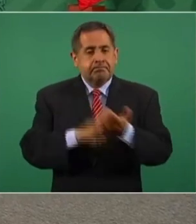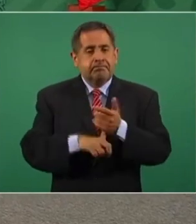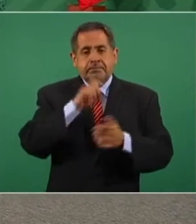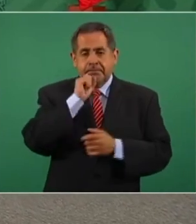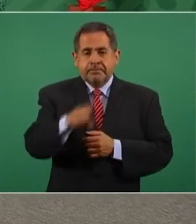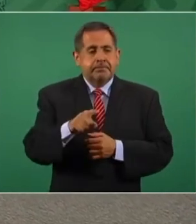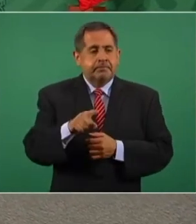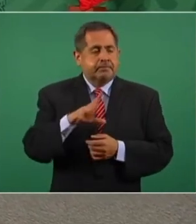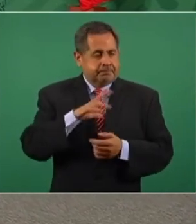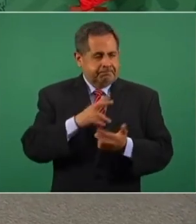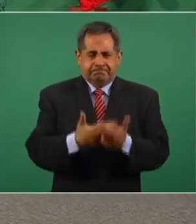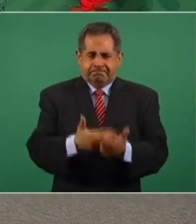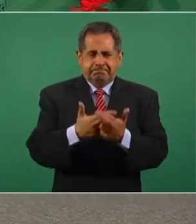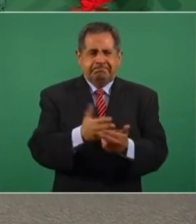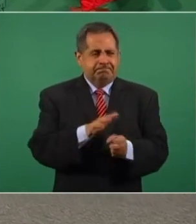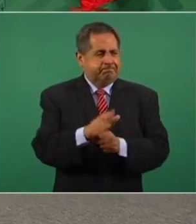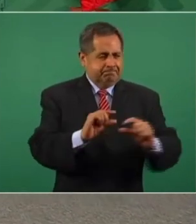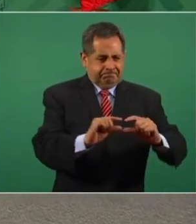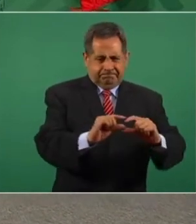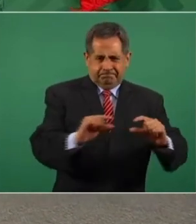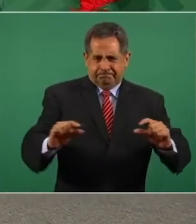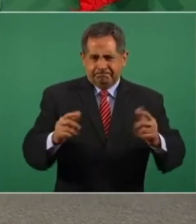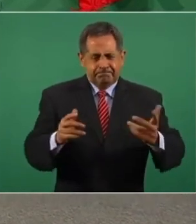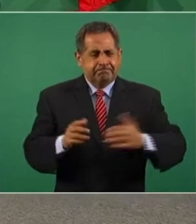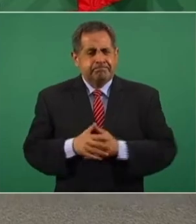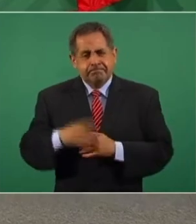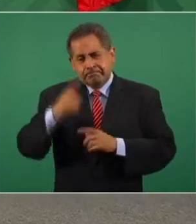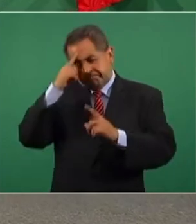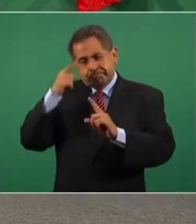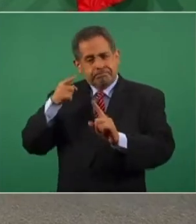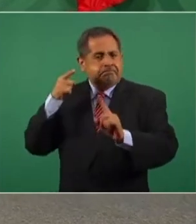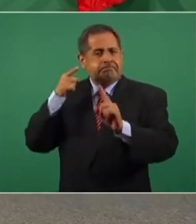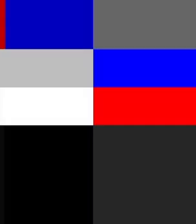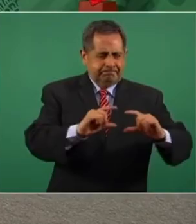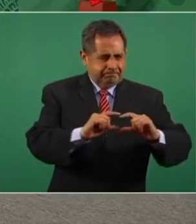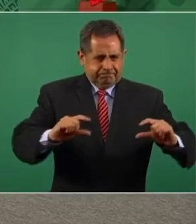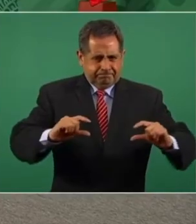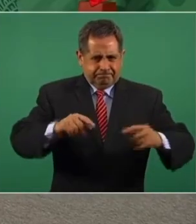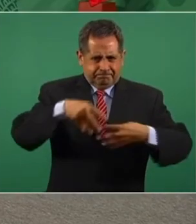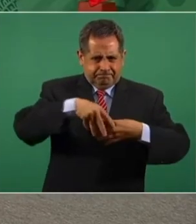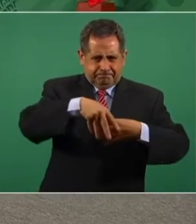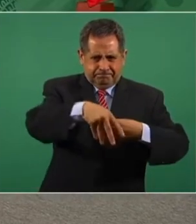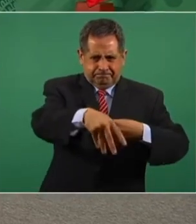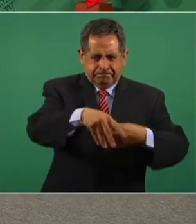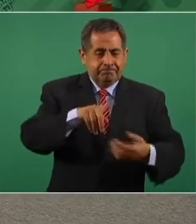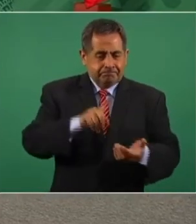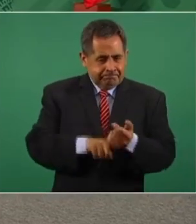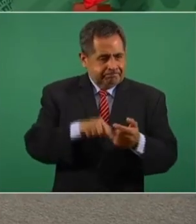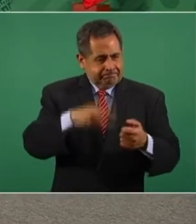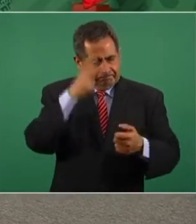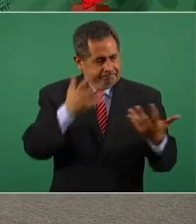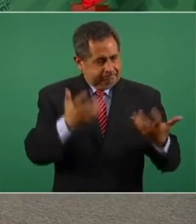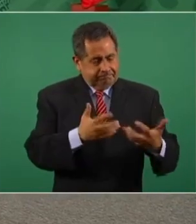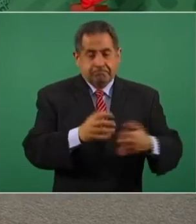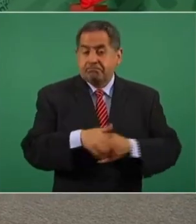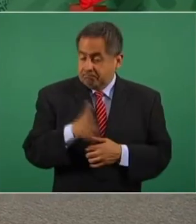terminé la universidad y aparecí en el cuadro de honor. Considero